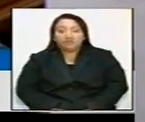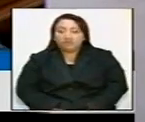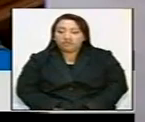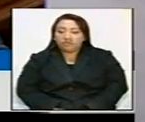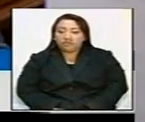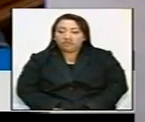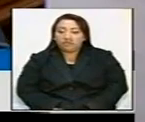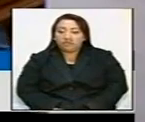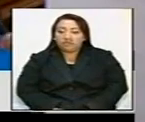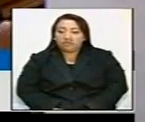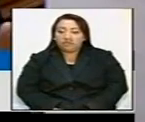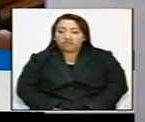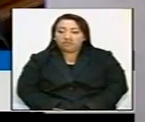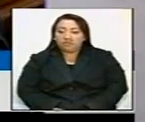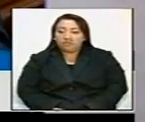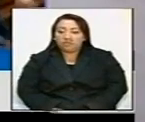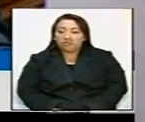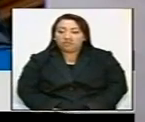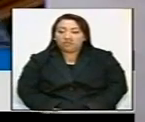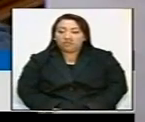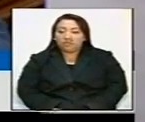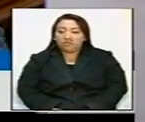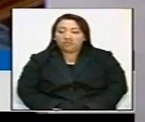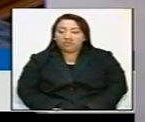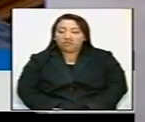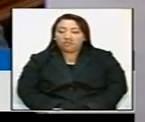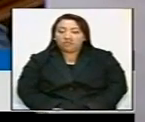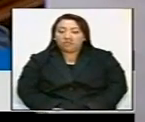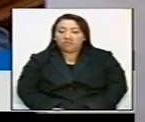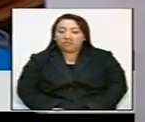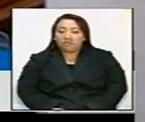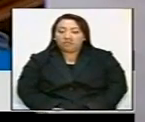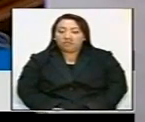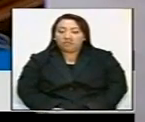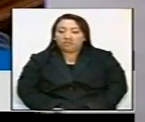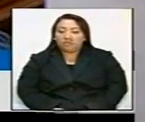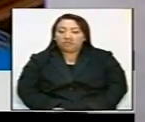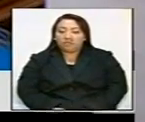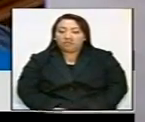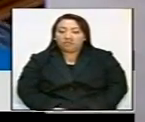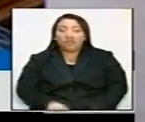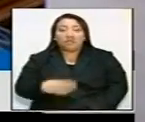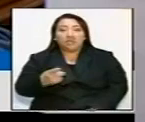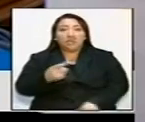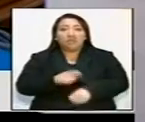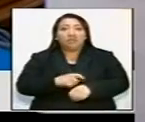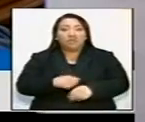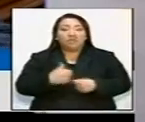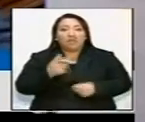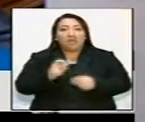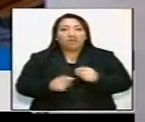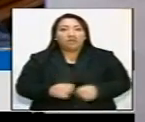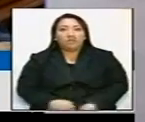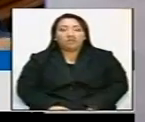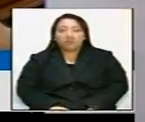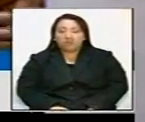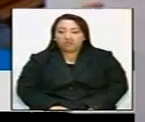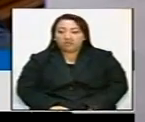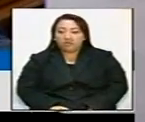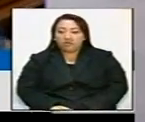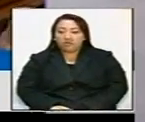Además también darle mucha importancia a los temas del ciclo de vida de las personas,